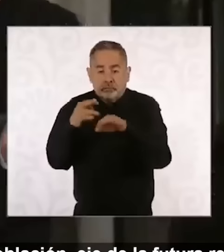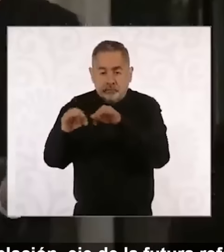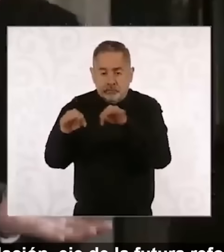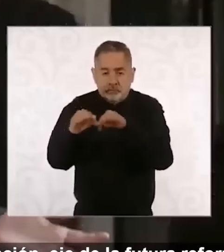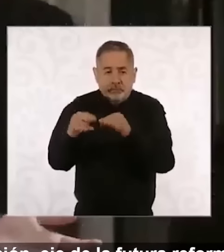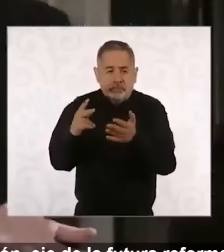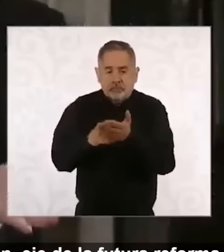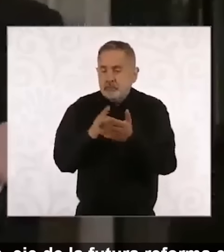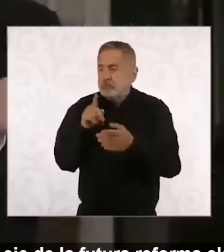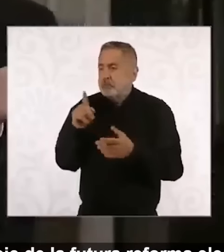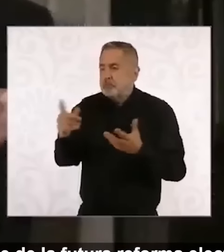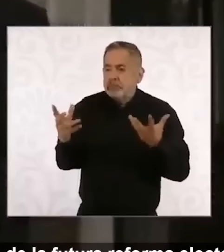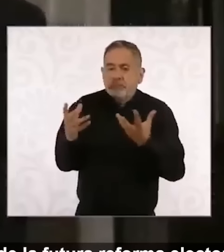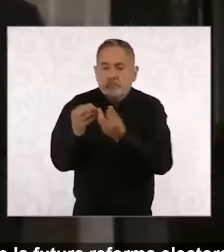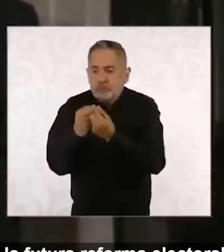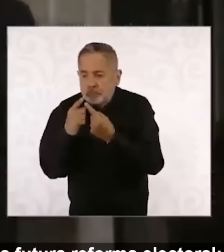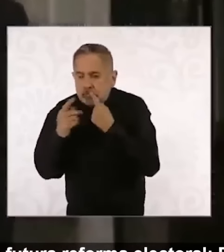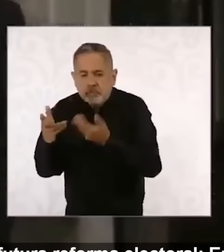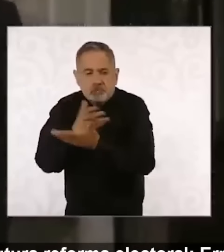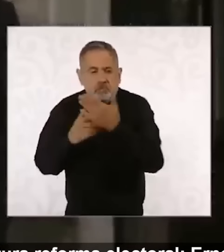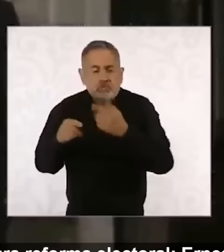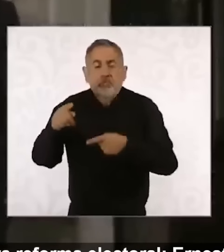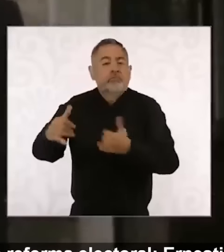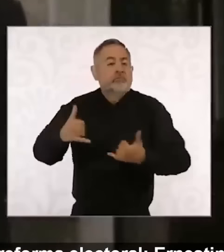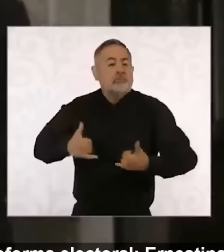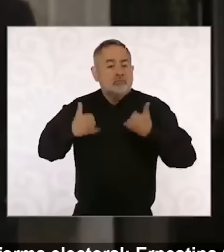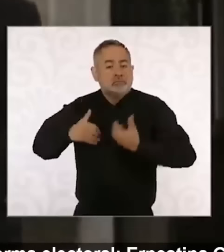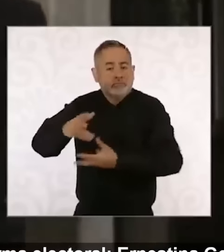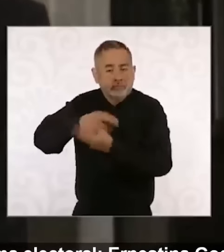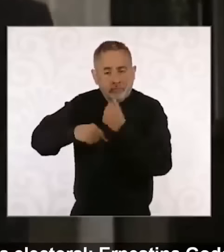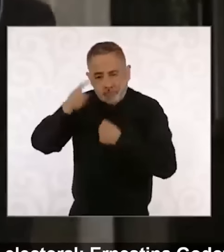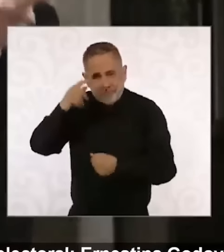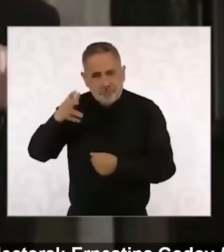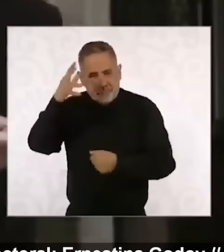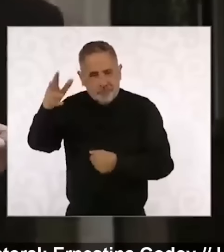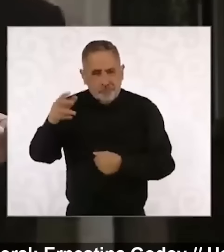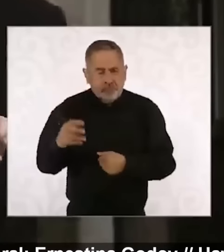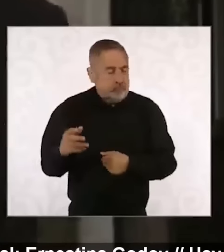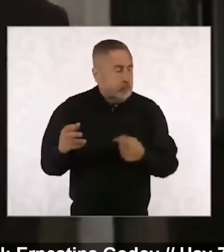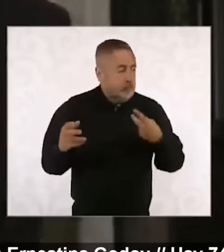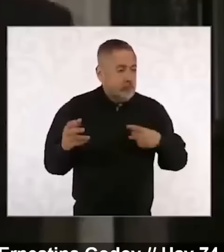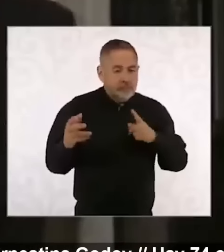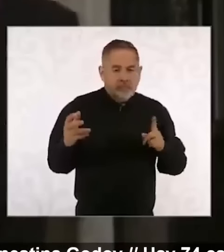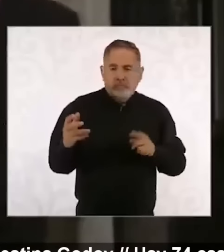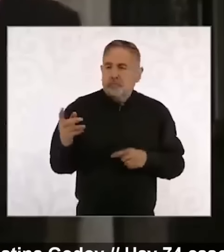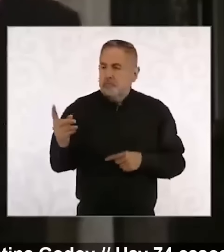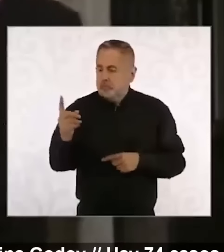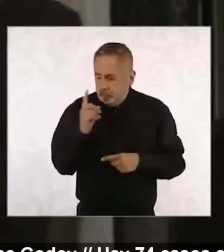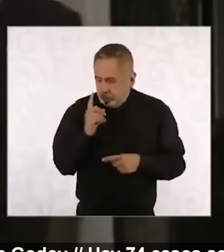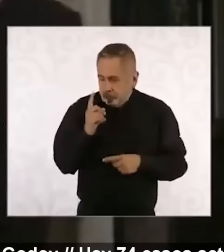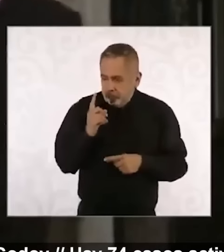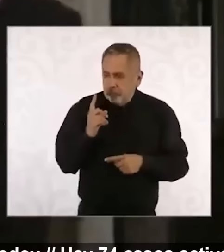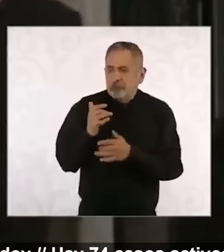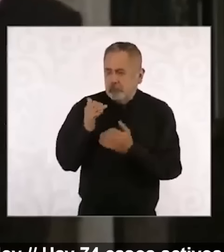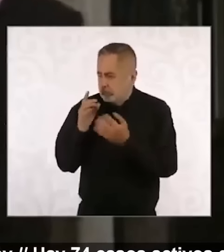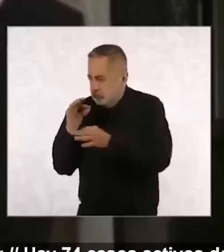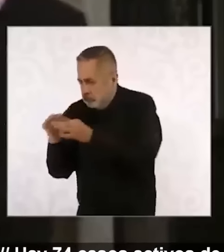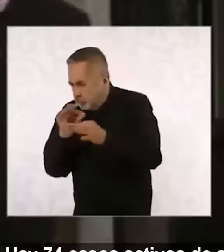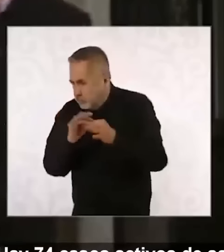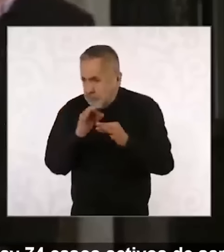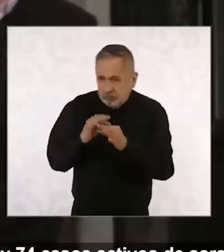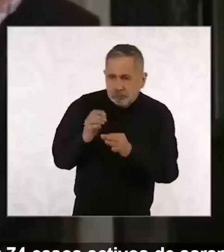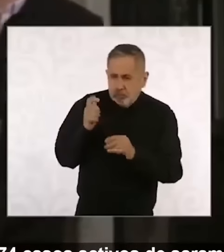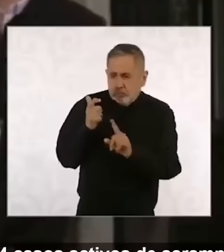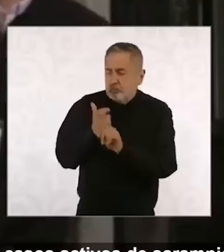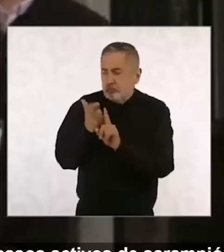muchas veces lo que ocurre es que en el programa de Jóvenes Construyendo el Futuro el personal va a las oficinas para comprobar que en efecto se esté llevando a